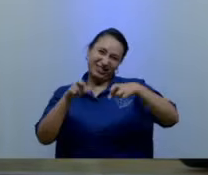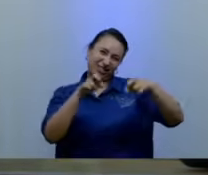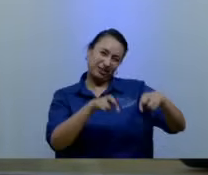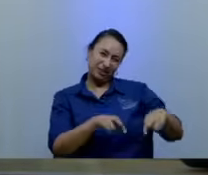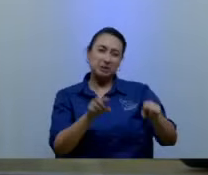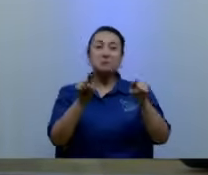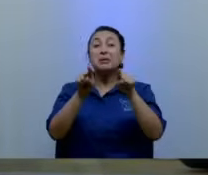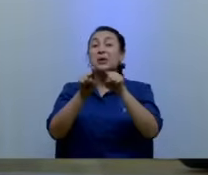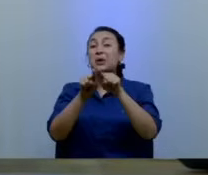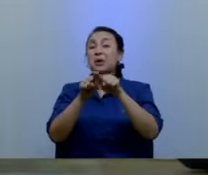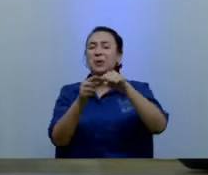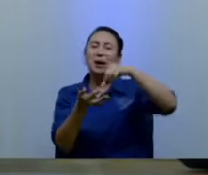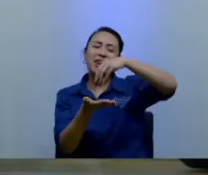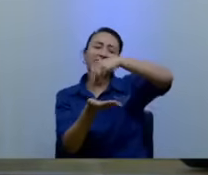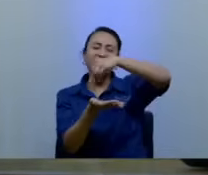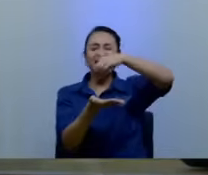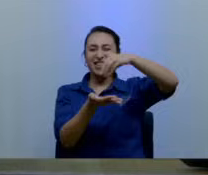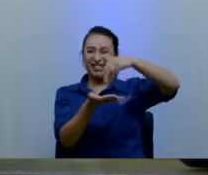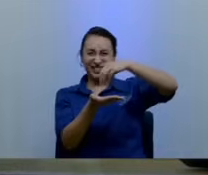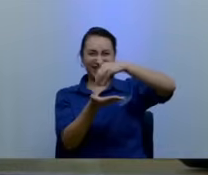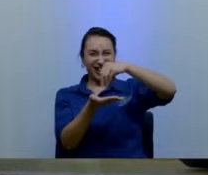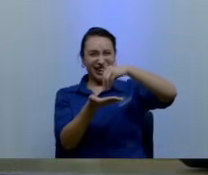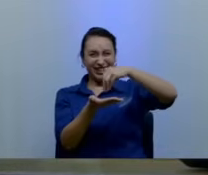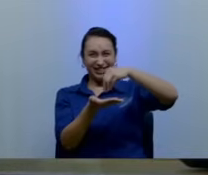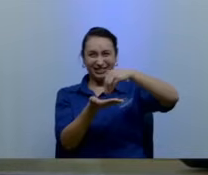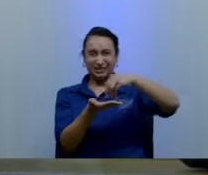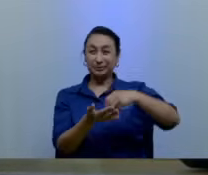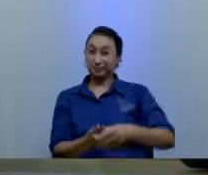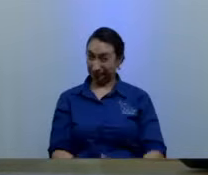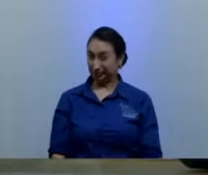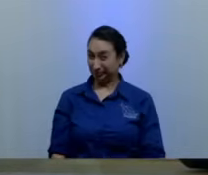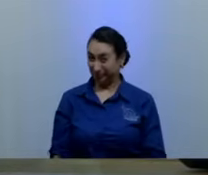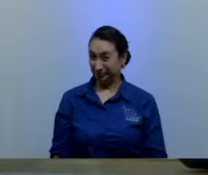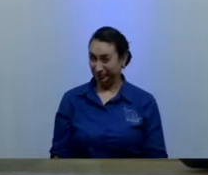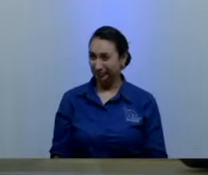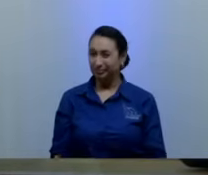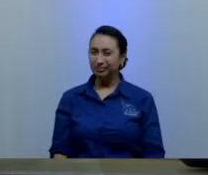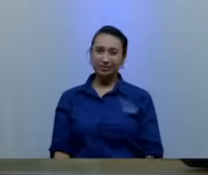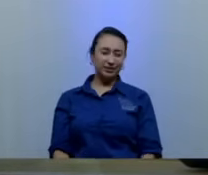no como los que gritan sabor, nada, sabor ni que 8/4,